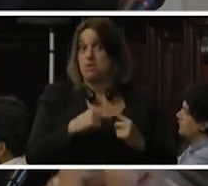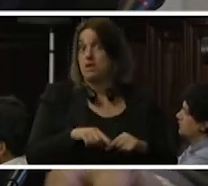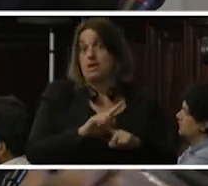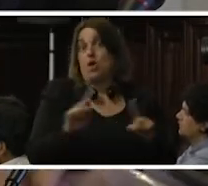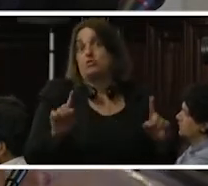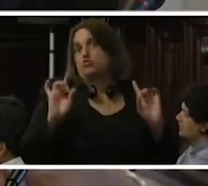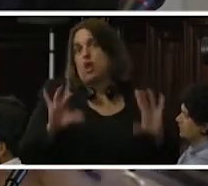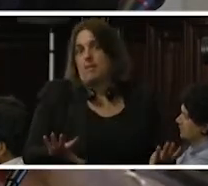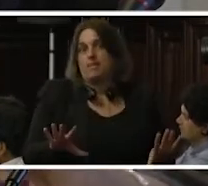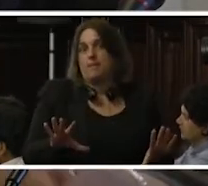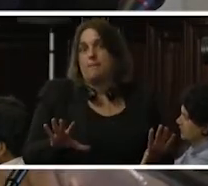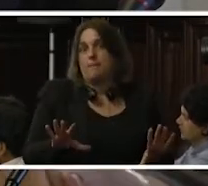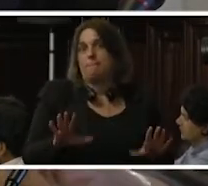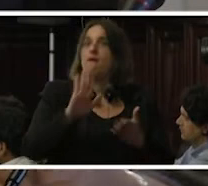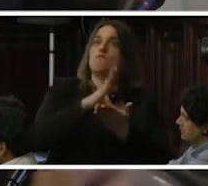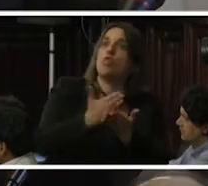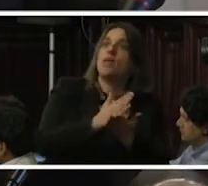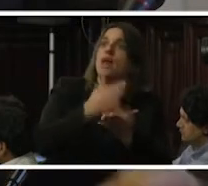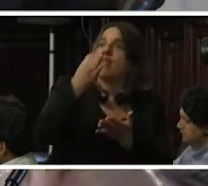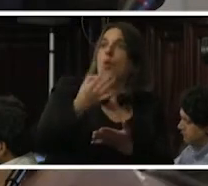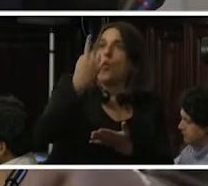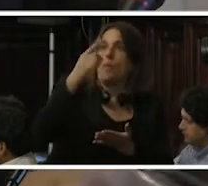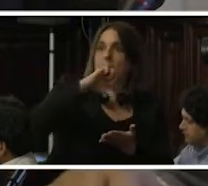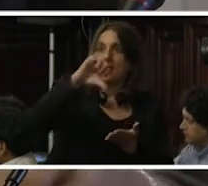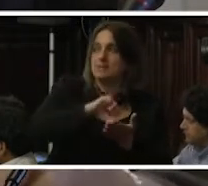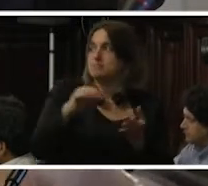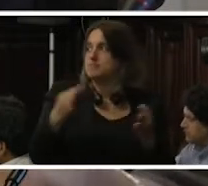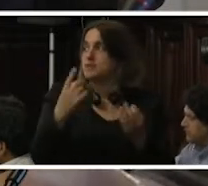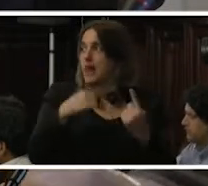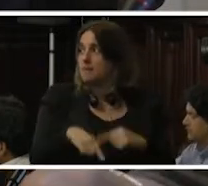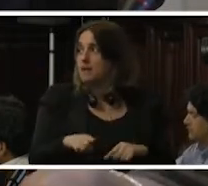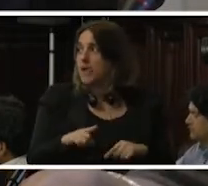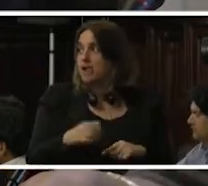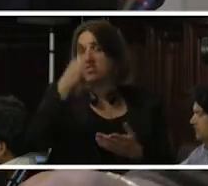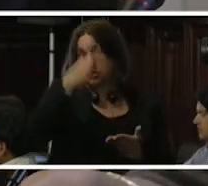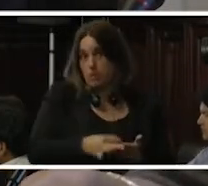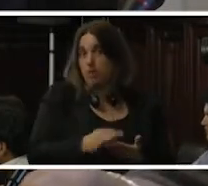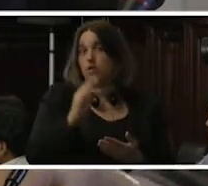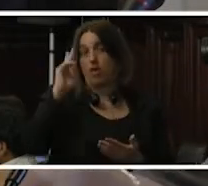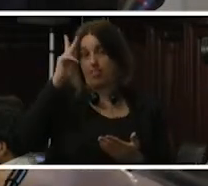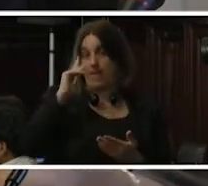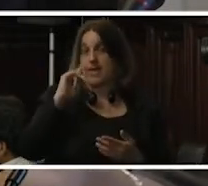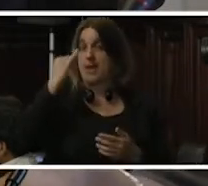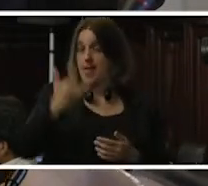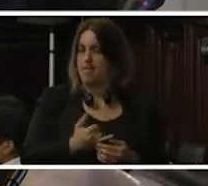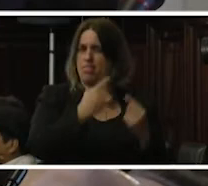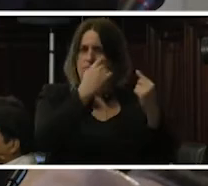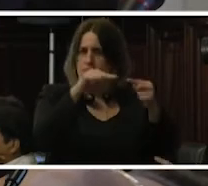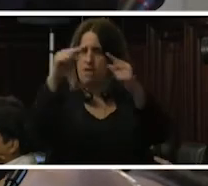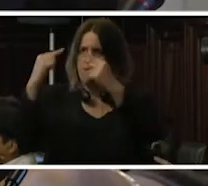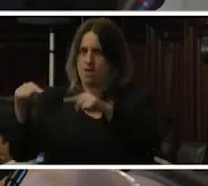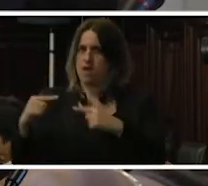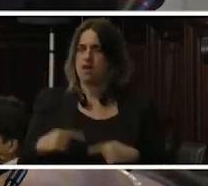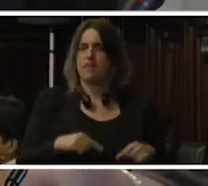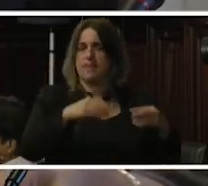trasciende las fronteras de un estado concreto, pero que en el caso de los pueblos indígenas presentes en varios de estos